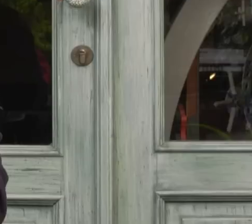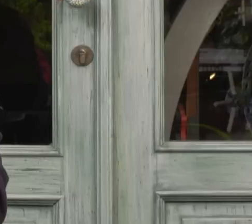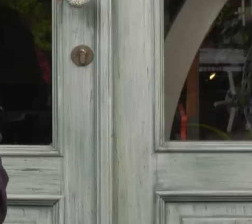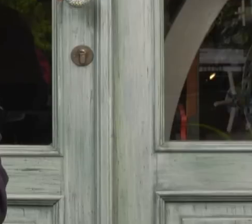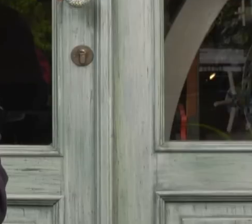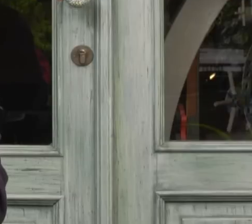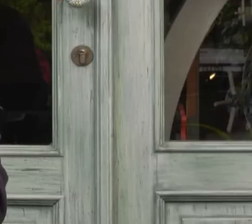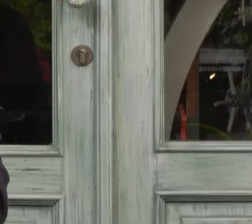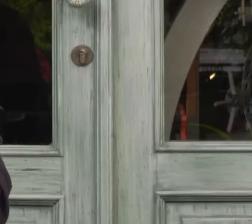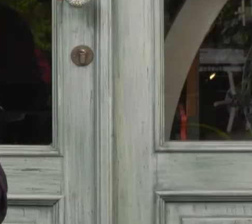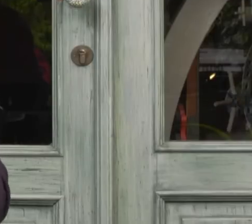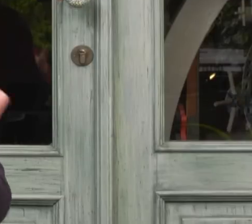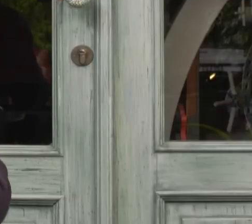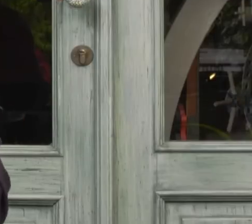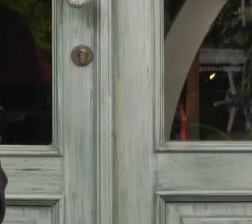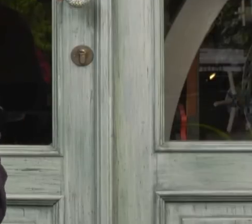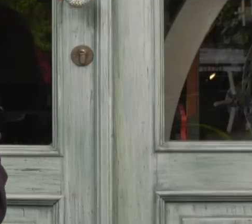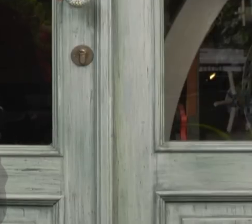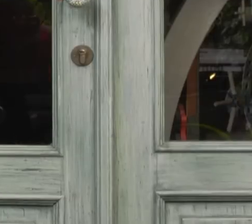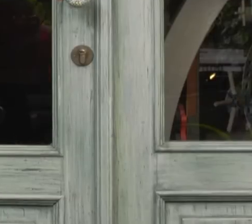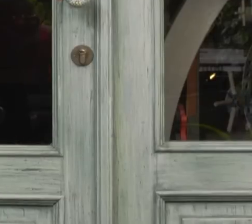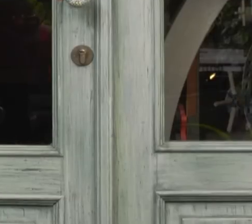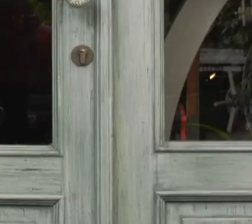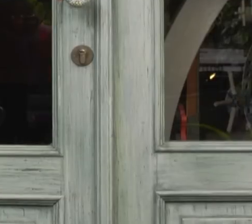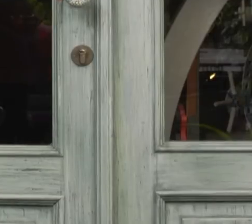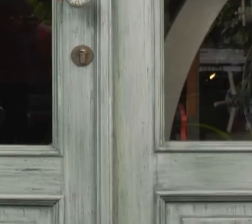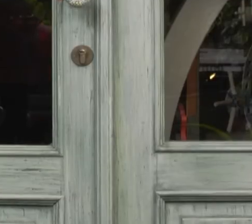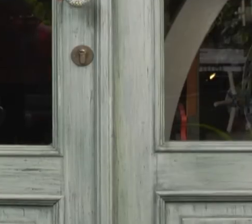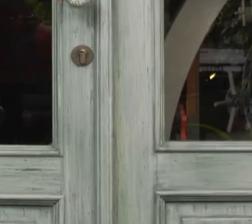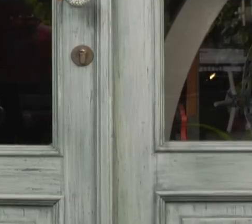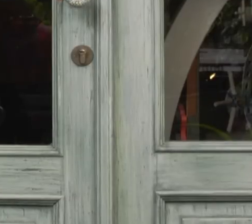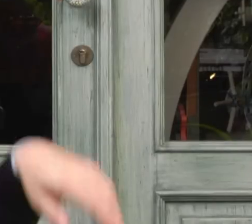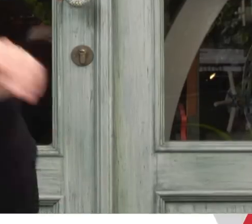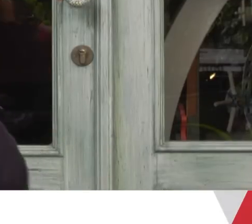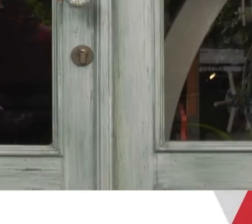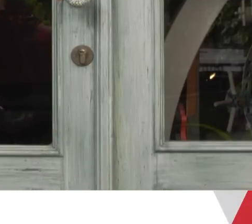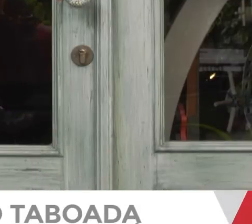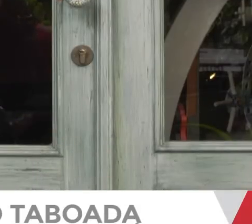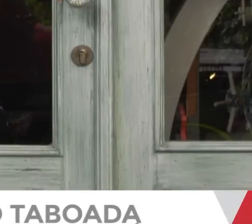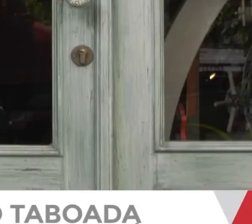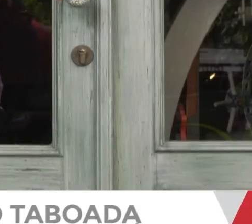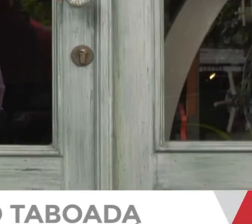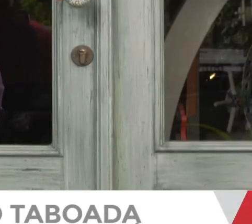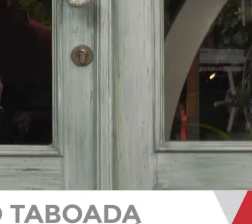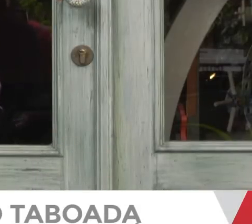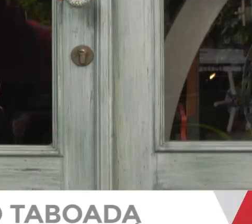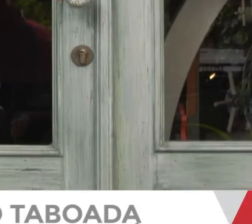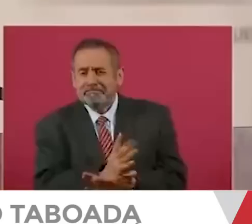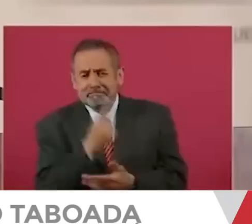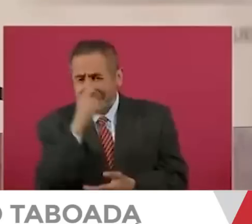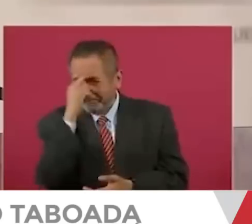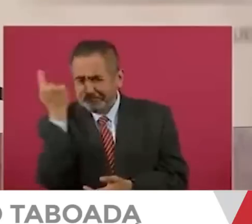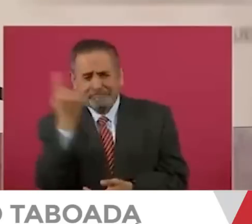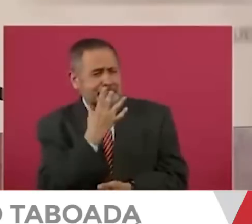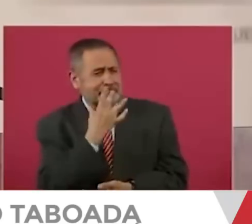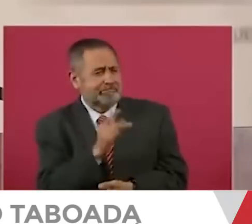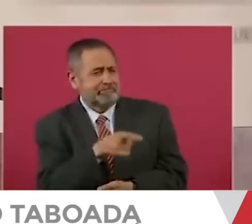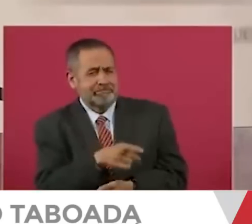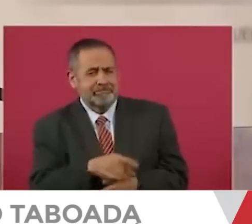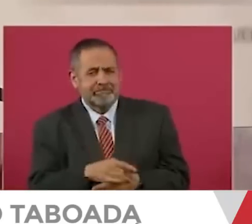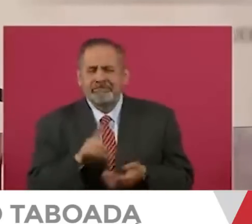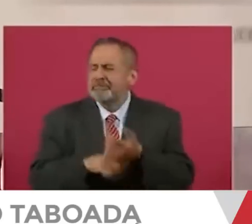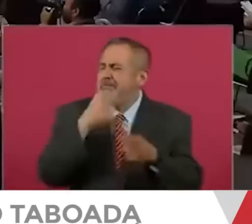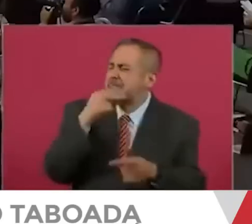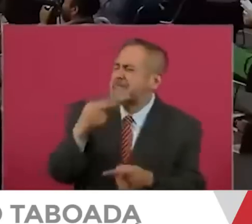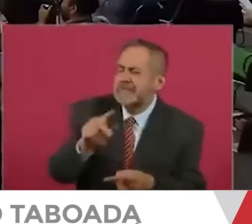eso que estamos como estamos en este momento por eso llegamos hasta aquí vamos a ver esto de Santiago taboard regresamos para ver Cómo quiere castigar a los de la derecha Cuál